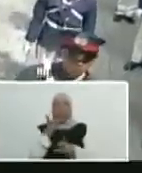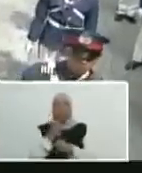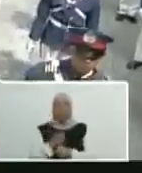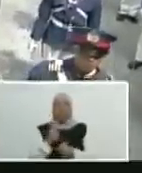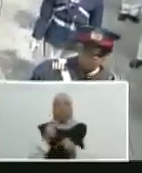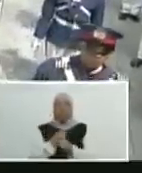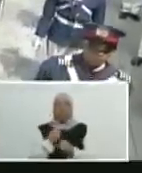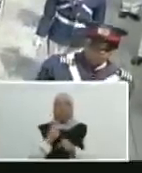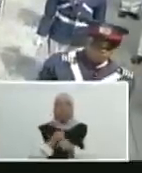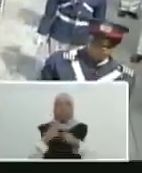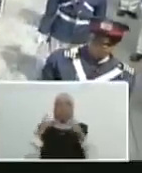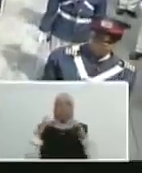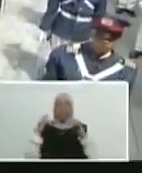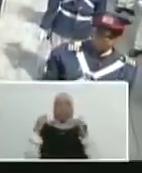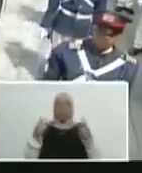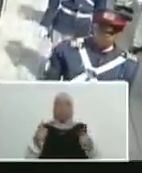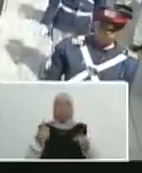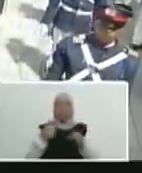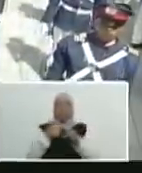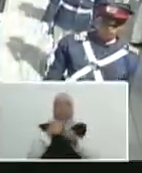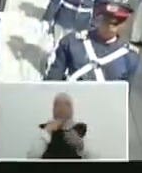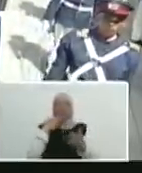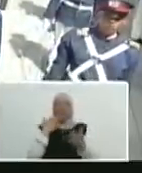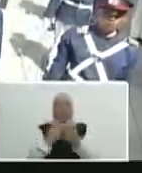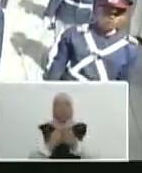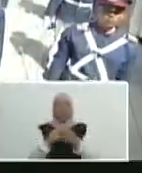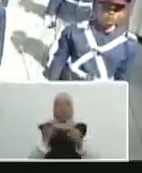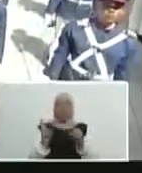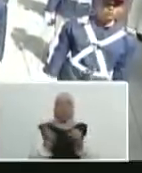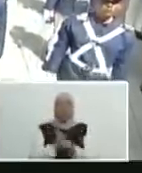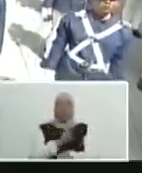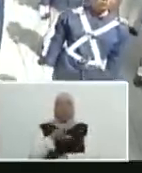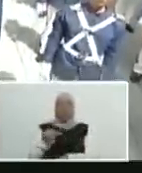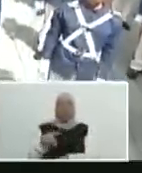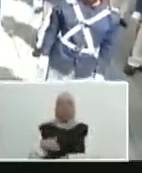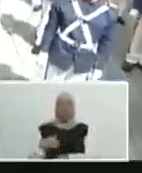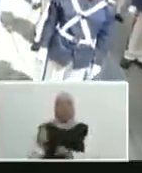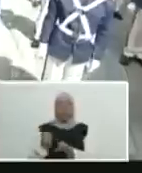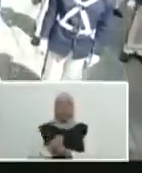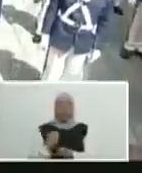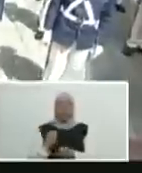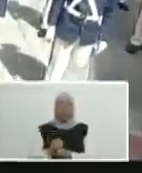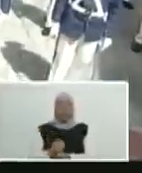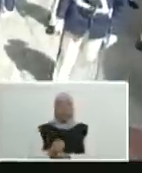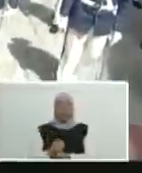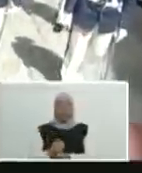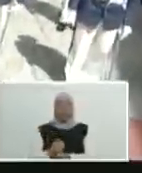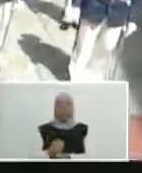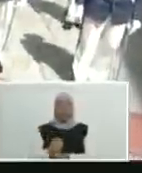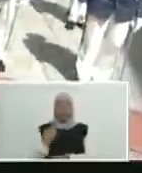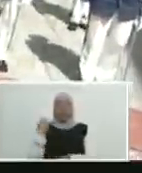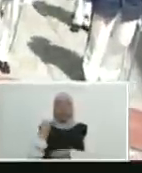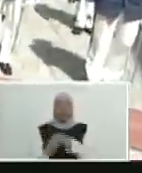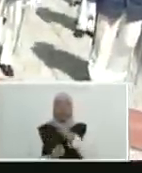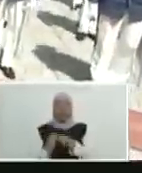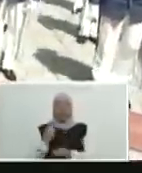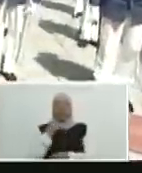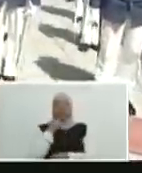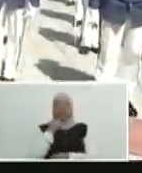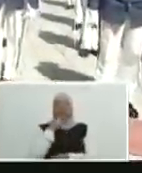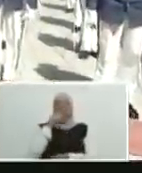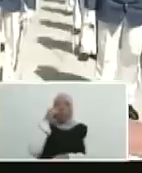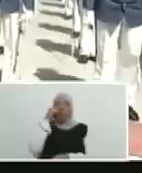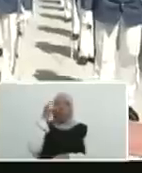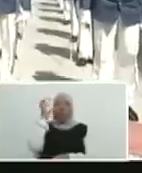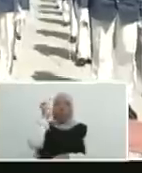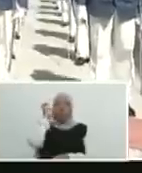cuando comienzan a orquestarse planes violentos por parte de la canalla mediática. Ha instado a estos oficiales, hombres y